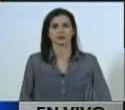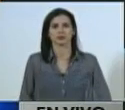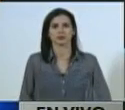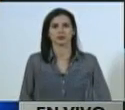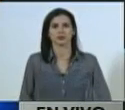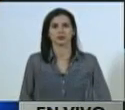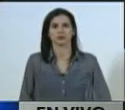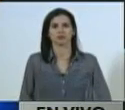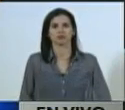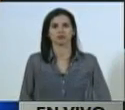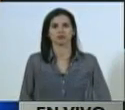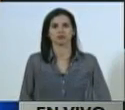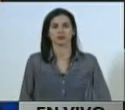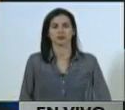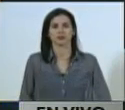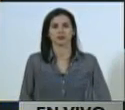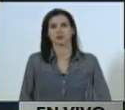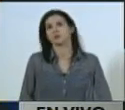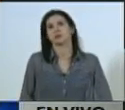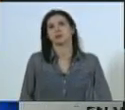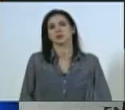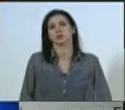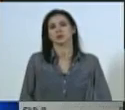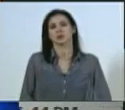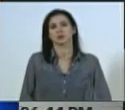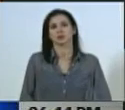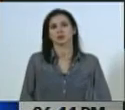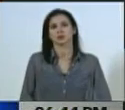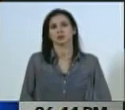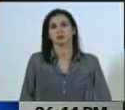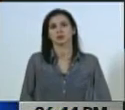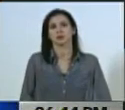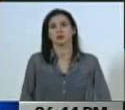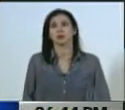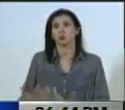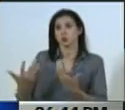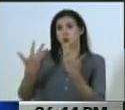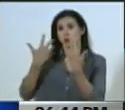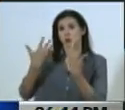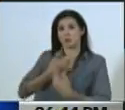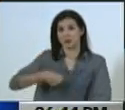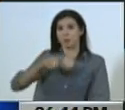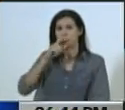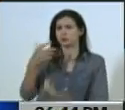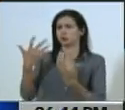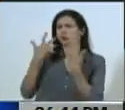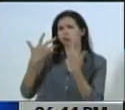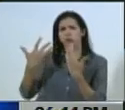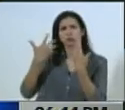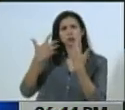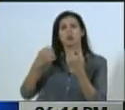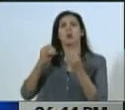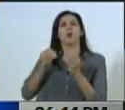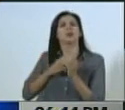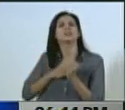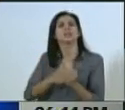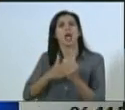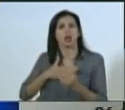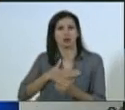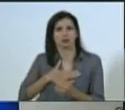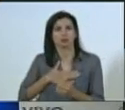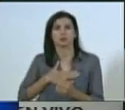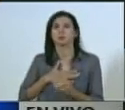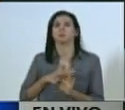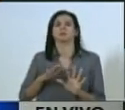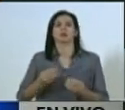on the 30th of November. Y los consejos que recibí de él, su orientación, no solamente fueron una